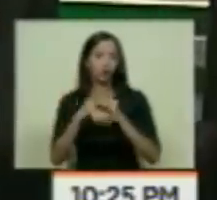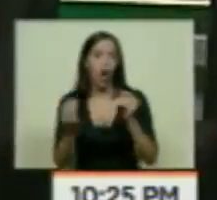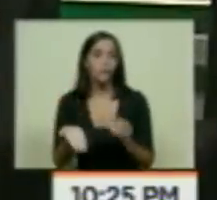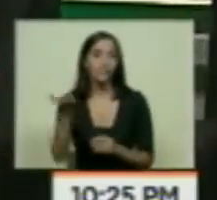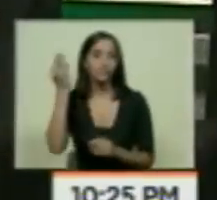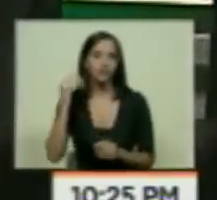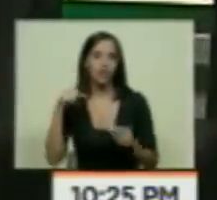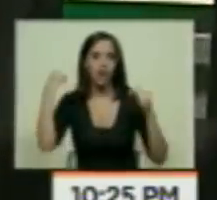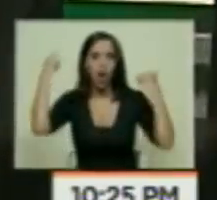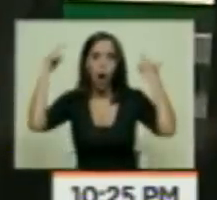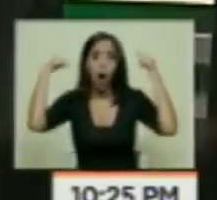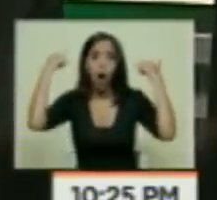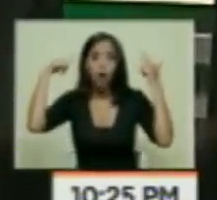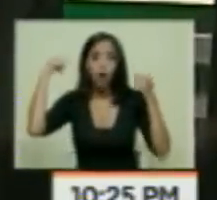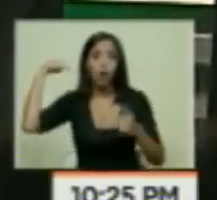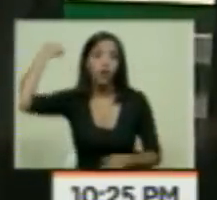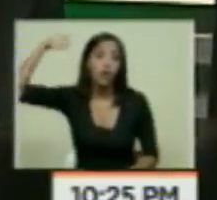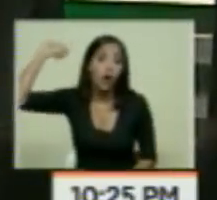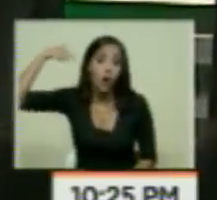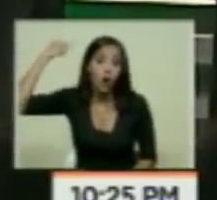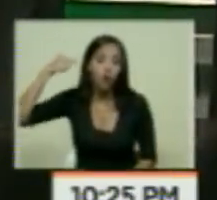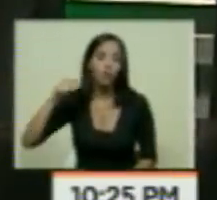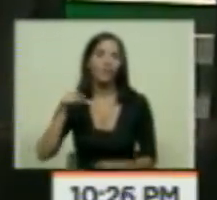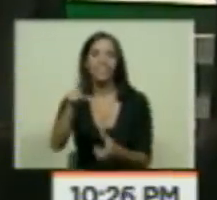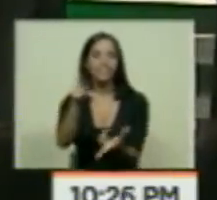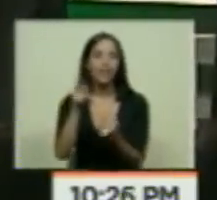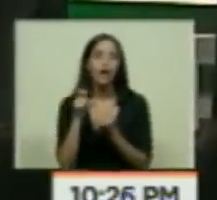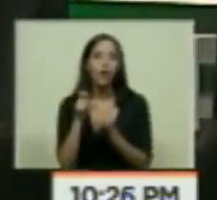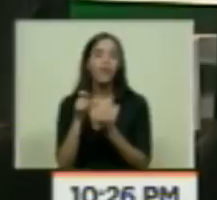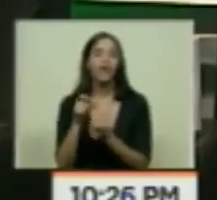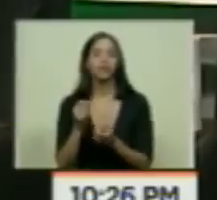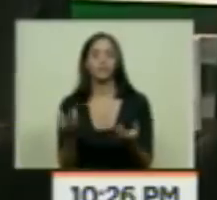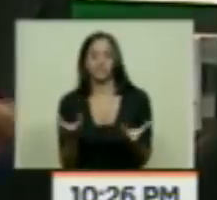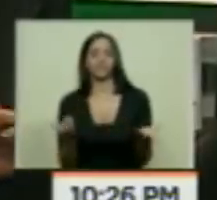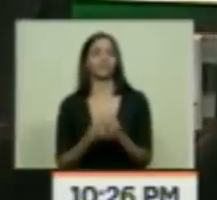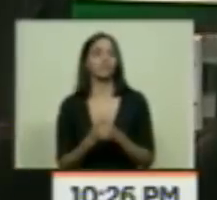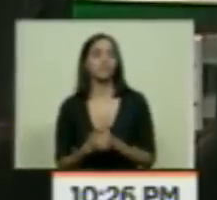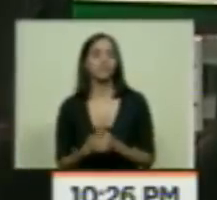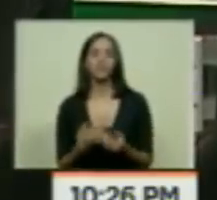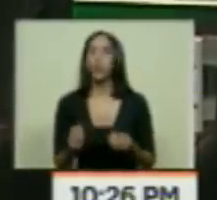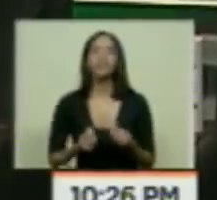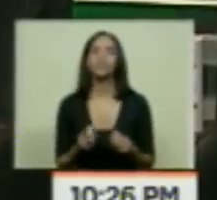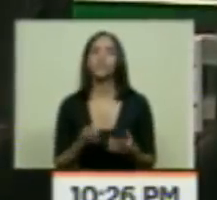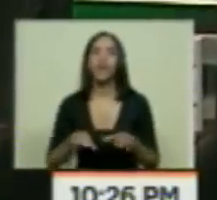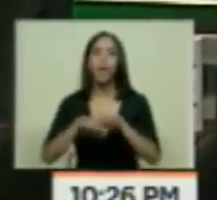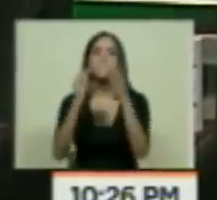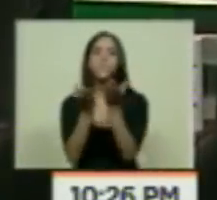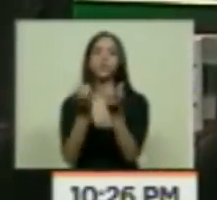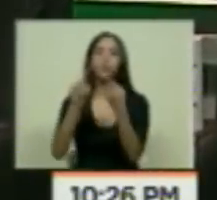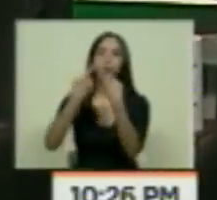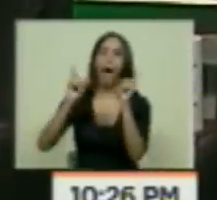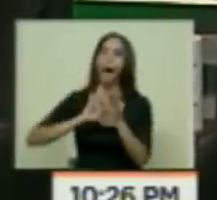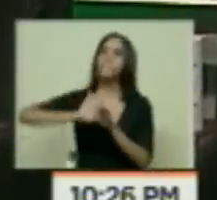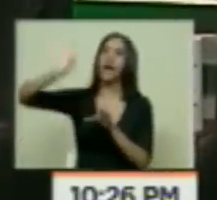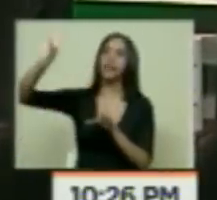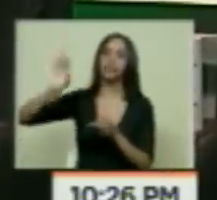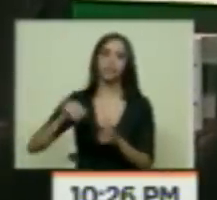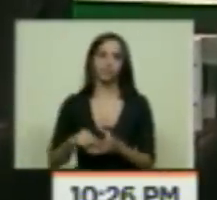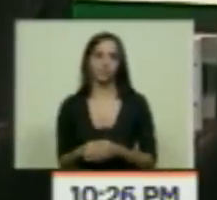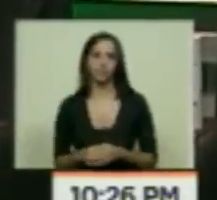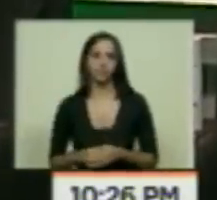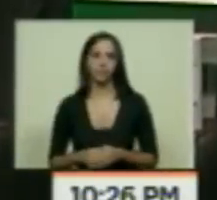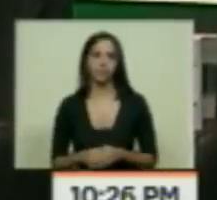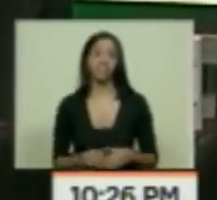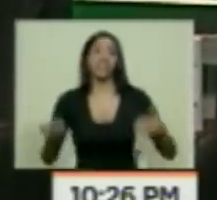loco. Loco, sí. Estás cobrando como, si esto fuera otro planeta, hermano. Es que ni siquiera